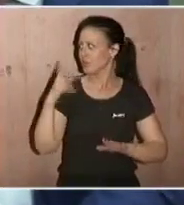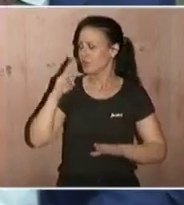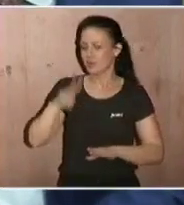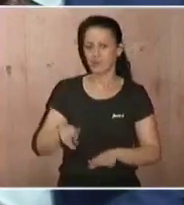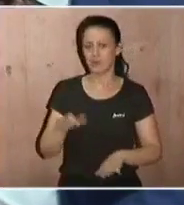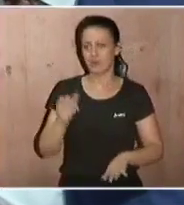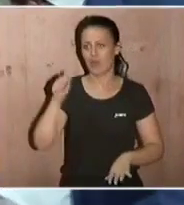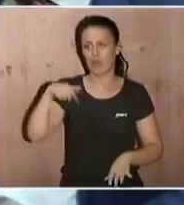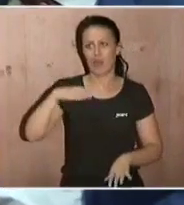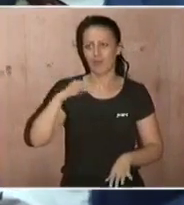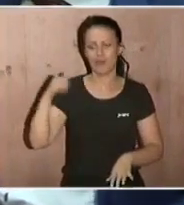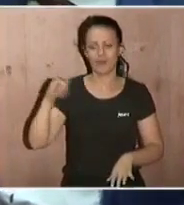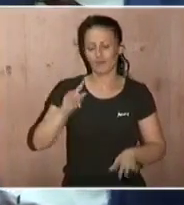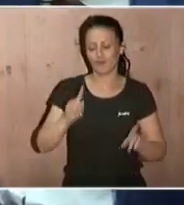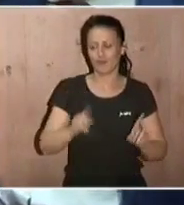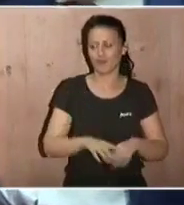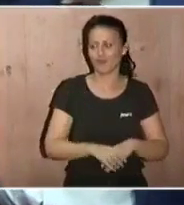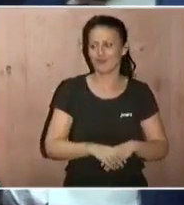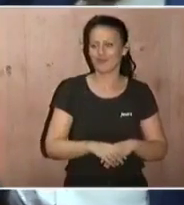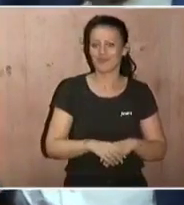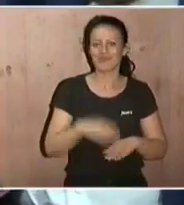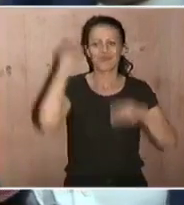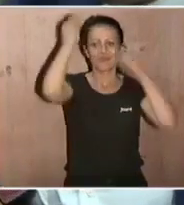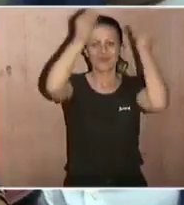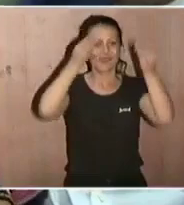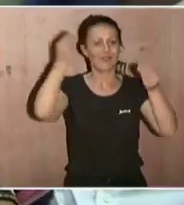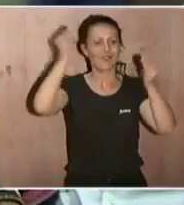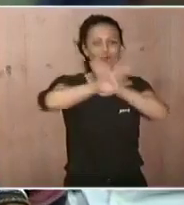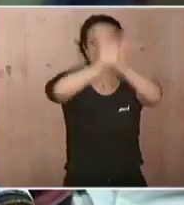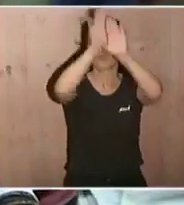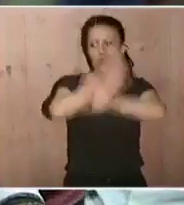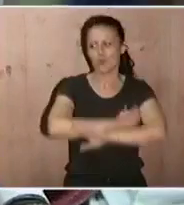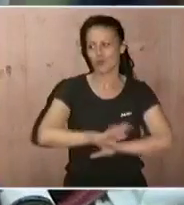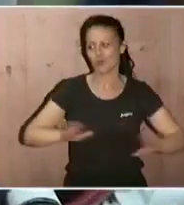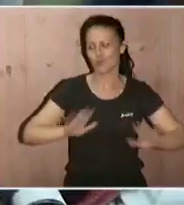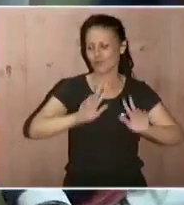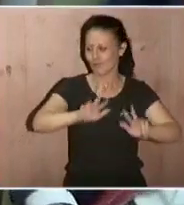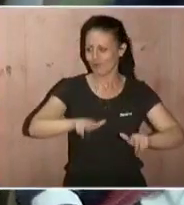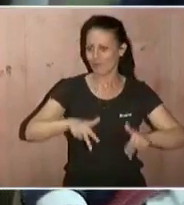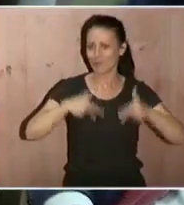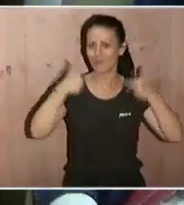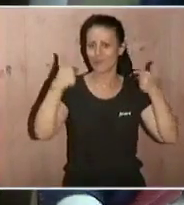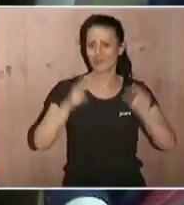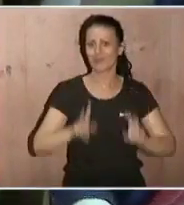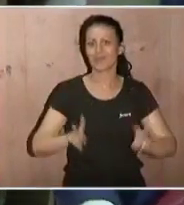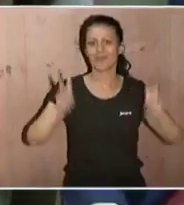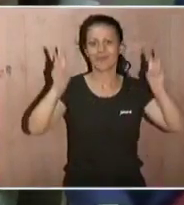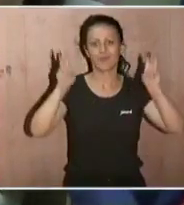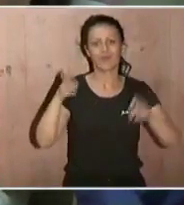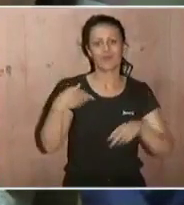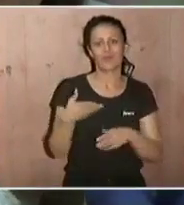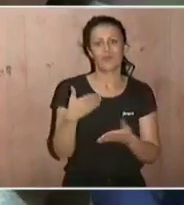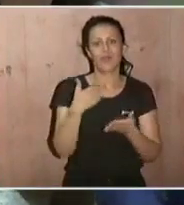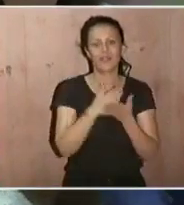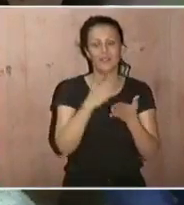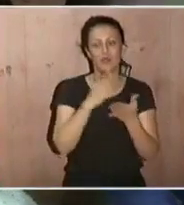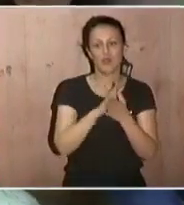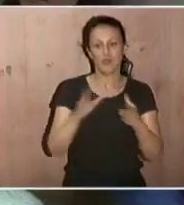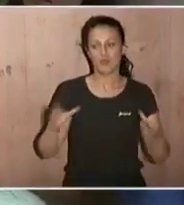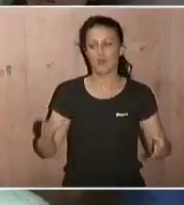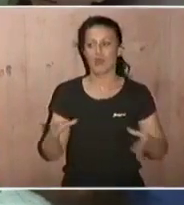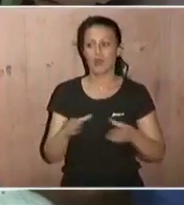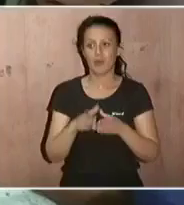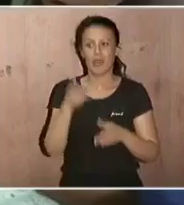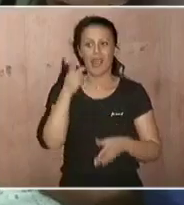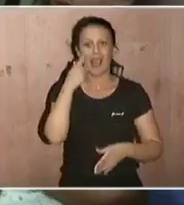caso. Una reflexión final, permitidme, sobre un epígrafe que titulo De las escuelas a los equipos. Vamos a ver,